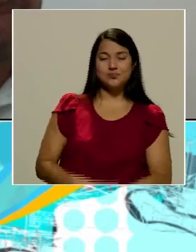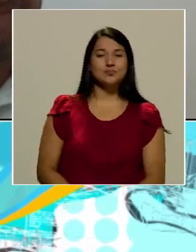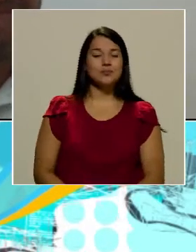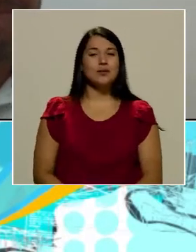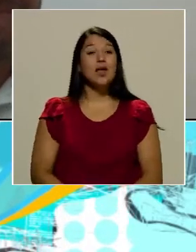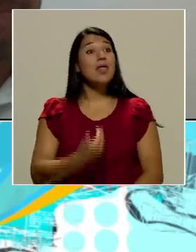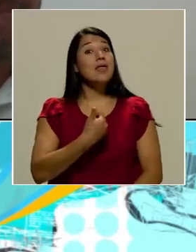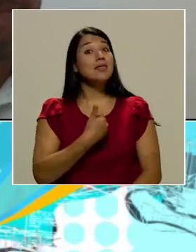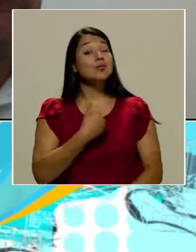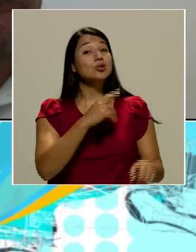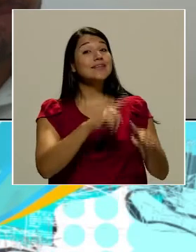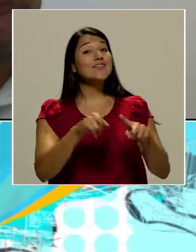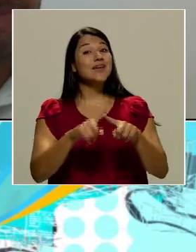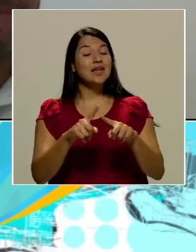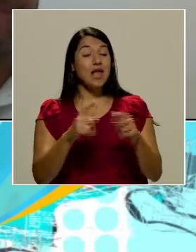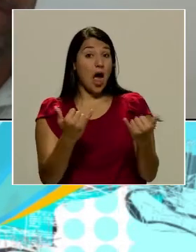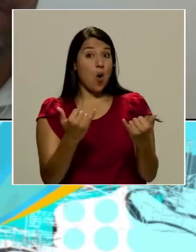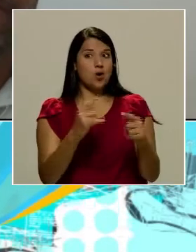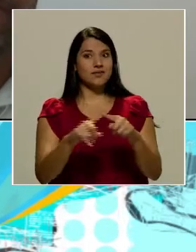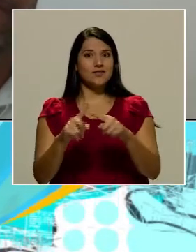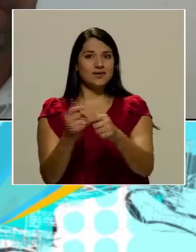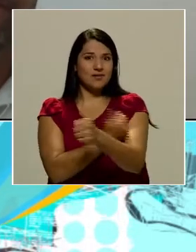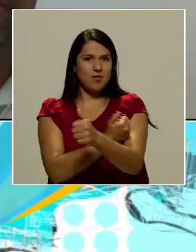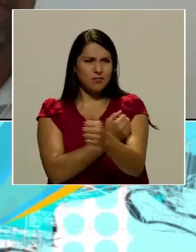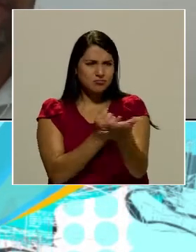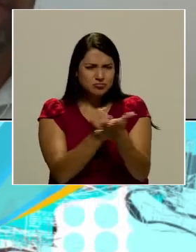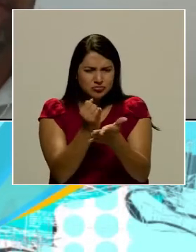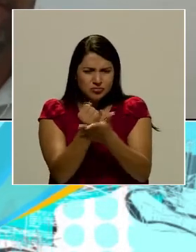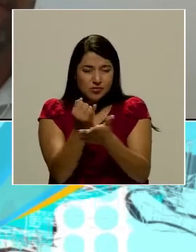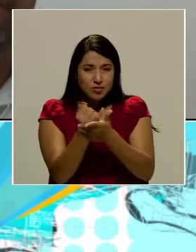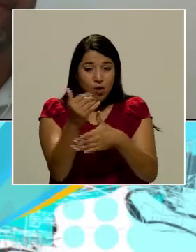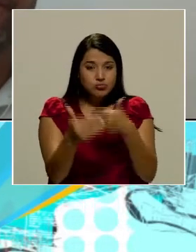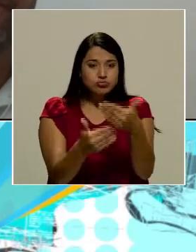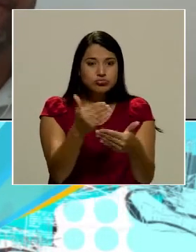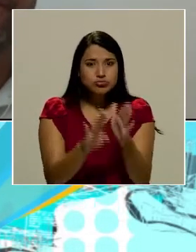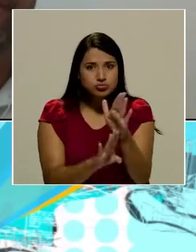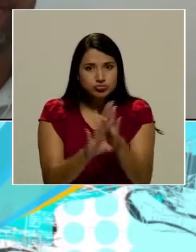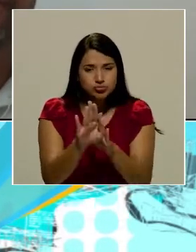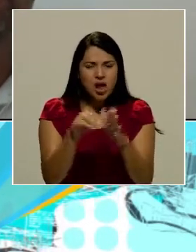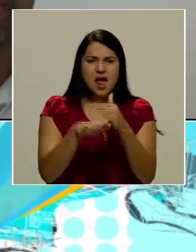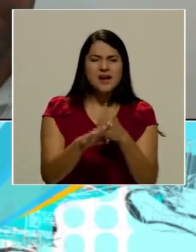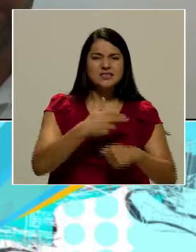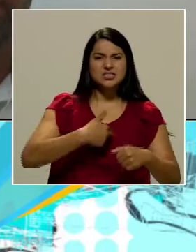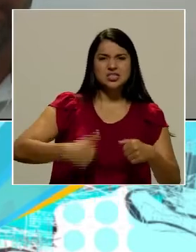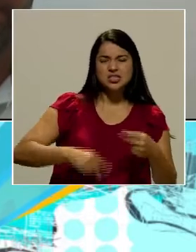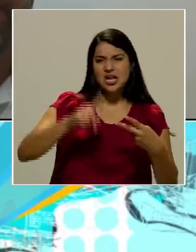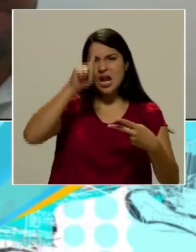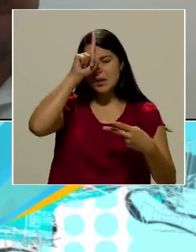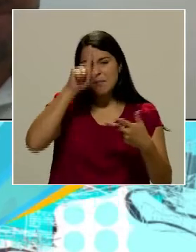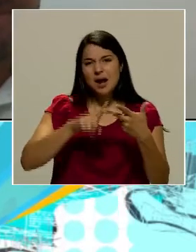Hay varias vacunas en desarrollo en China, Estados Unidos, Alemania y en el Reino Unido. Esta es la